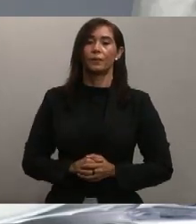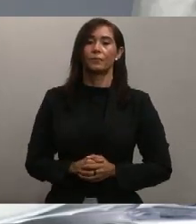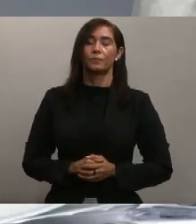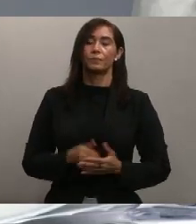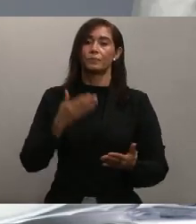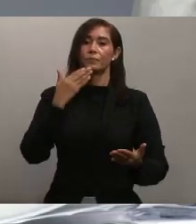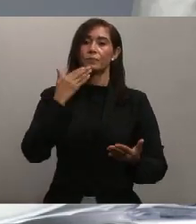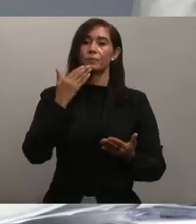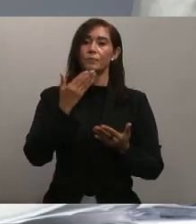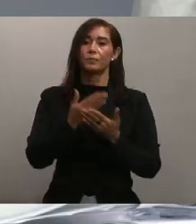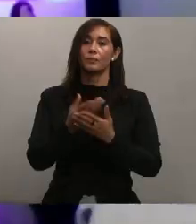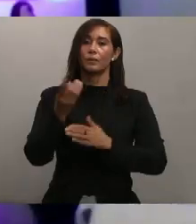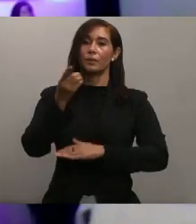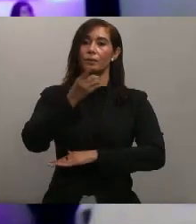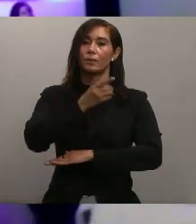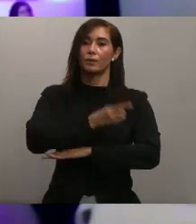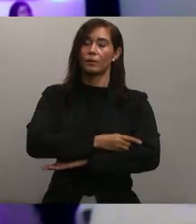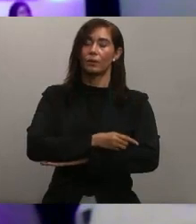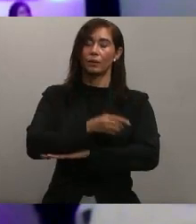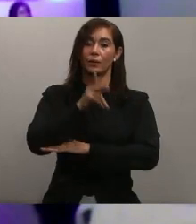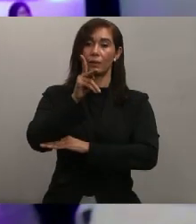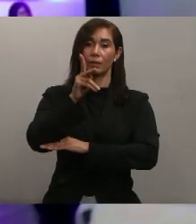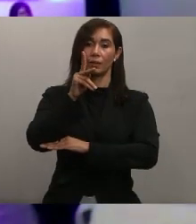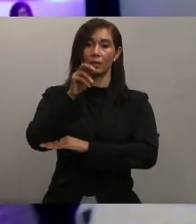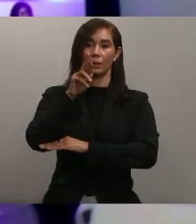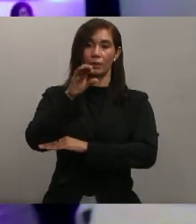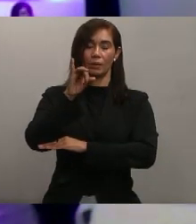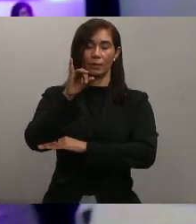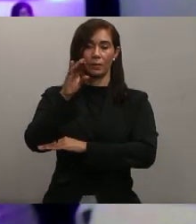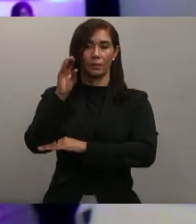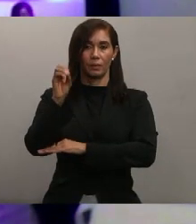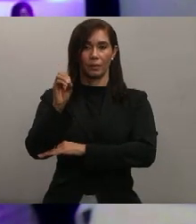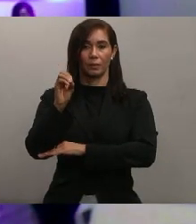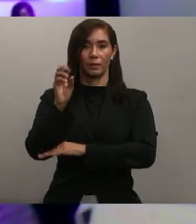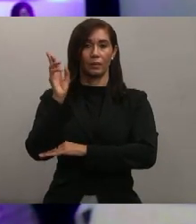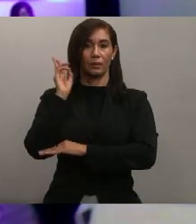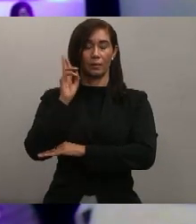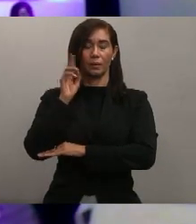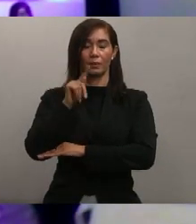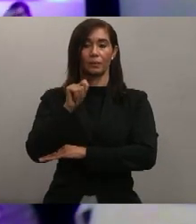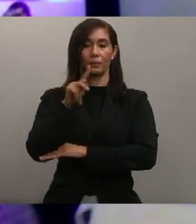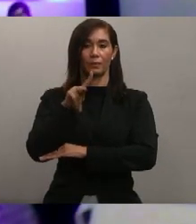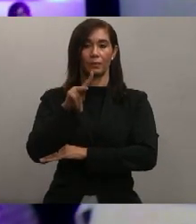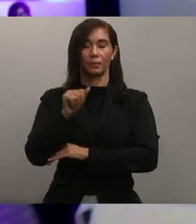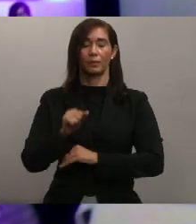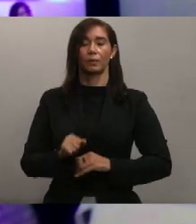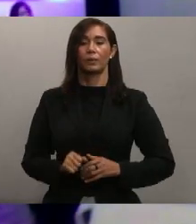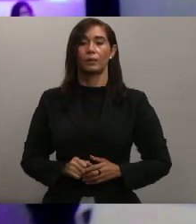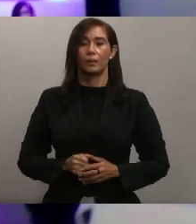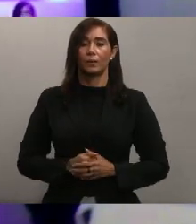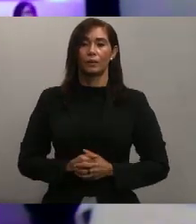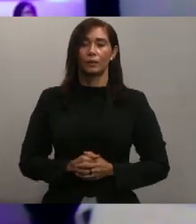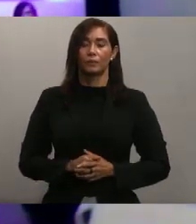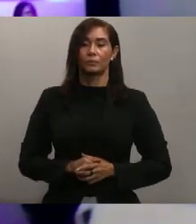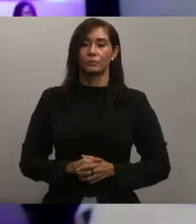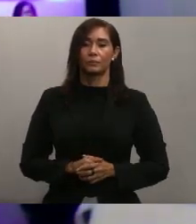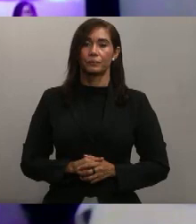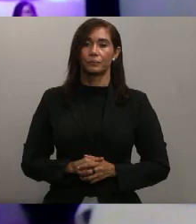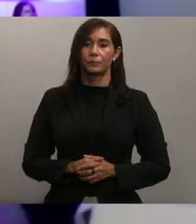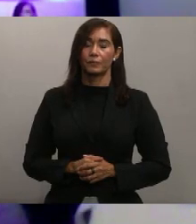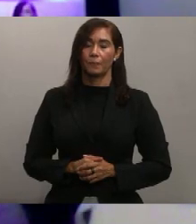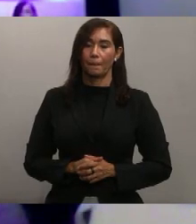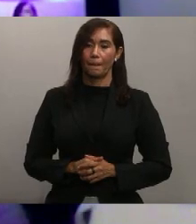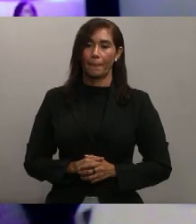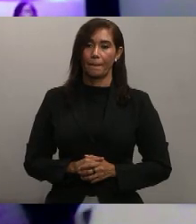Buenos días, ministro. Patricio Peralta, de la Consulta Médica Radio y Televisión de Multimedios de Salud. Ante